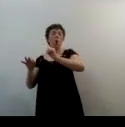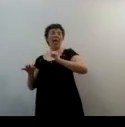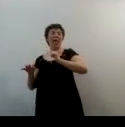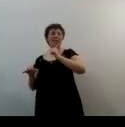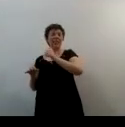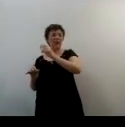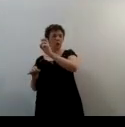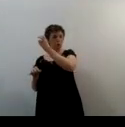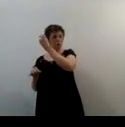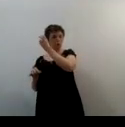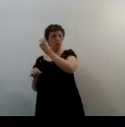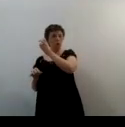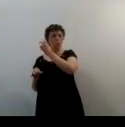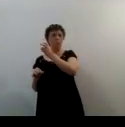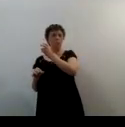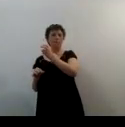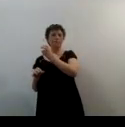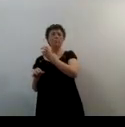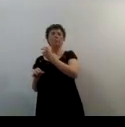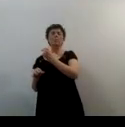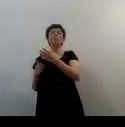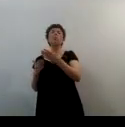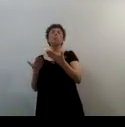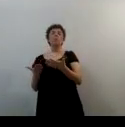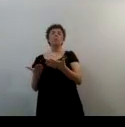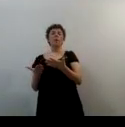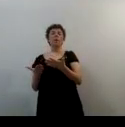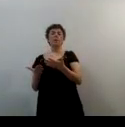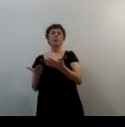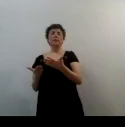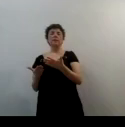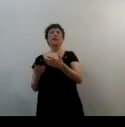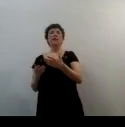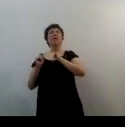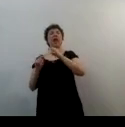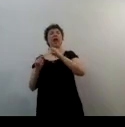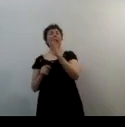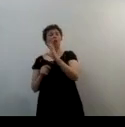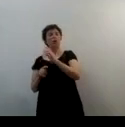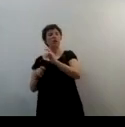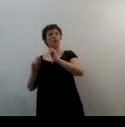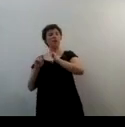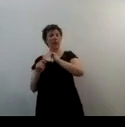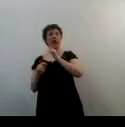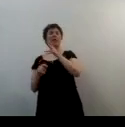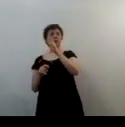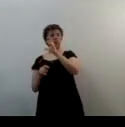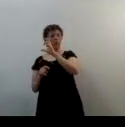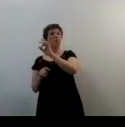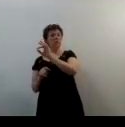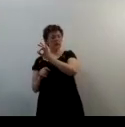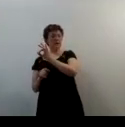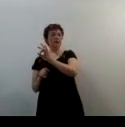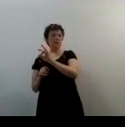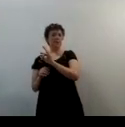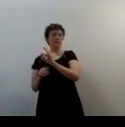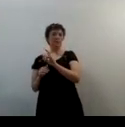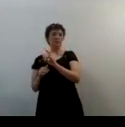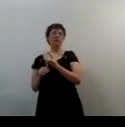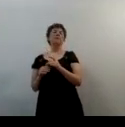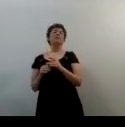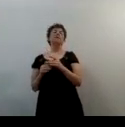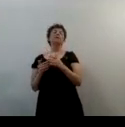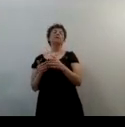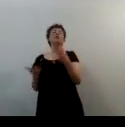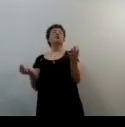hay otros edulcorantes que sí que son calóricos y que sí que te aportan carbohidratos. Y precisamente en eso os tenéis que